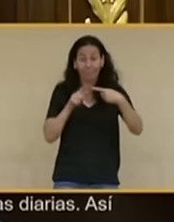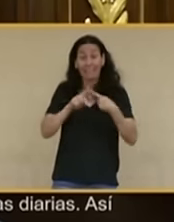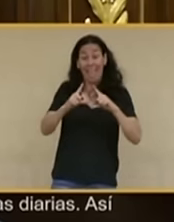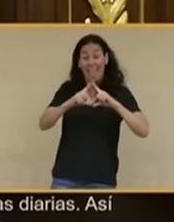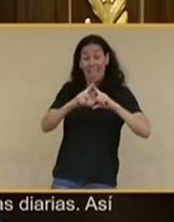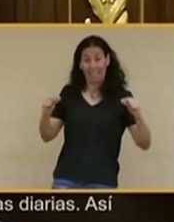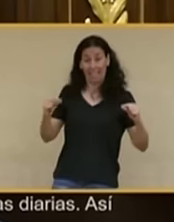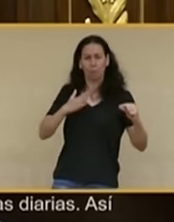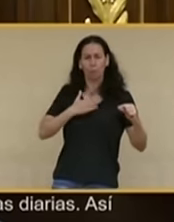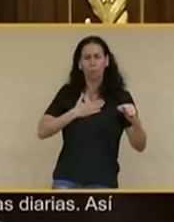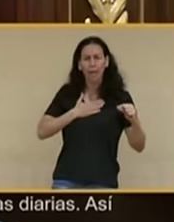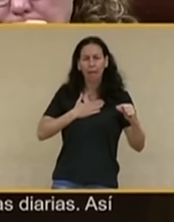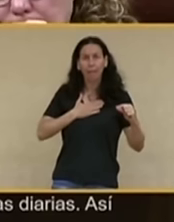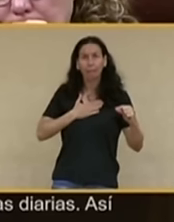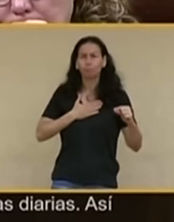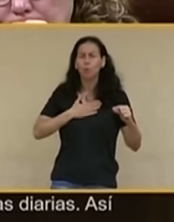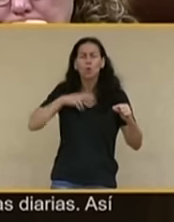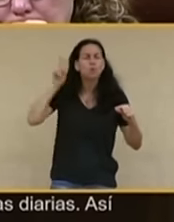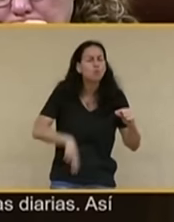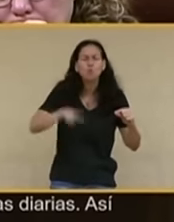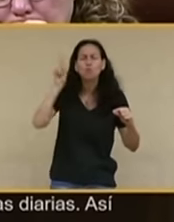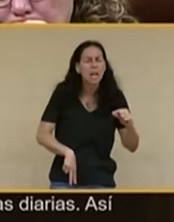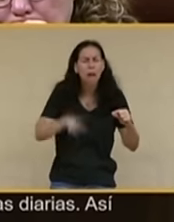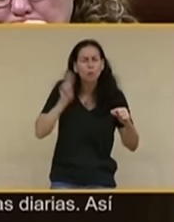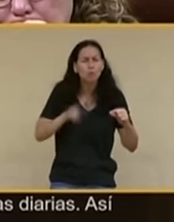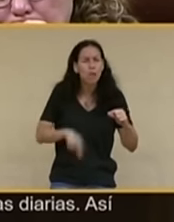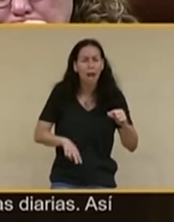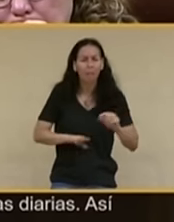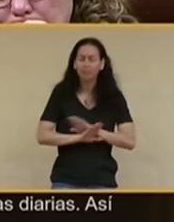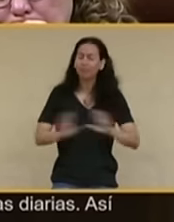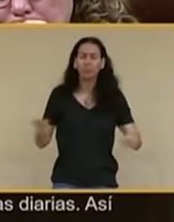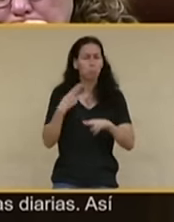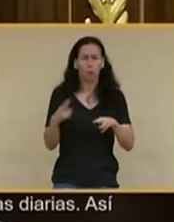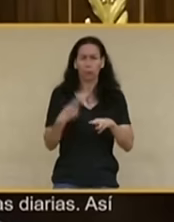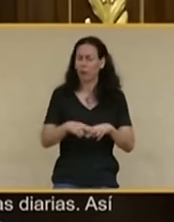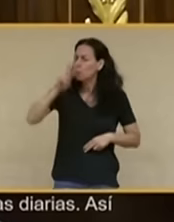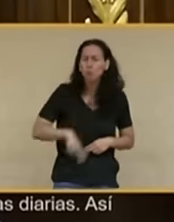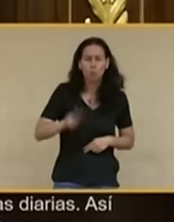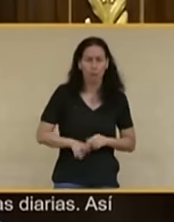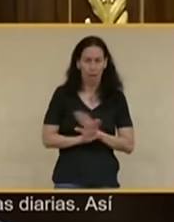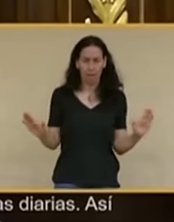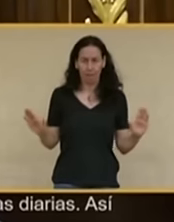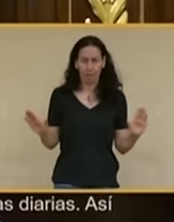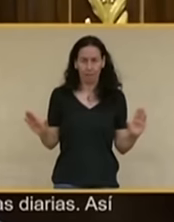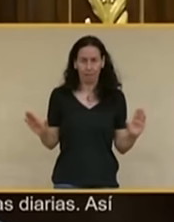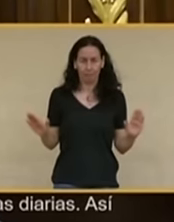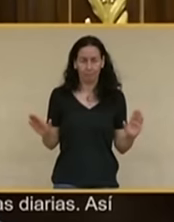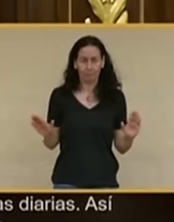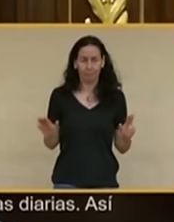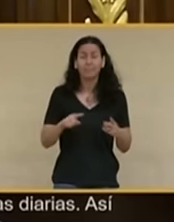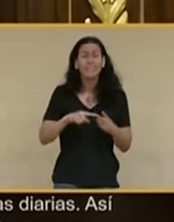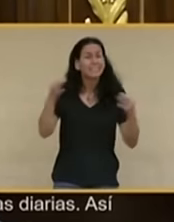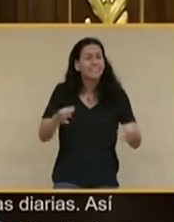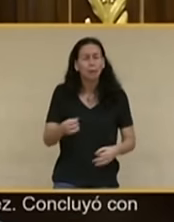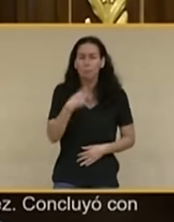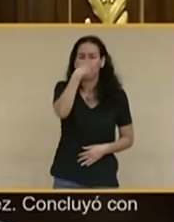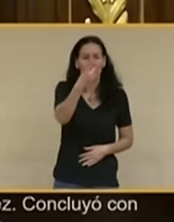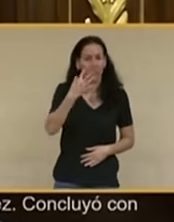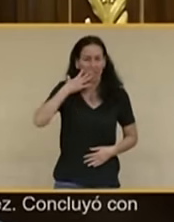Republicana jamás dejará de hacer política. Jamás. Y jamás dejará de decir la verdad.